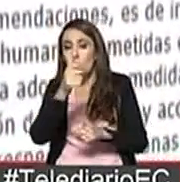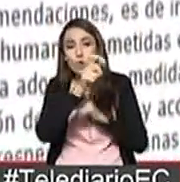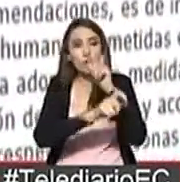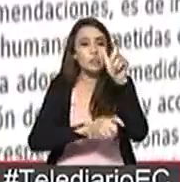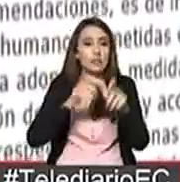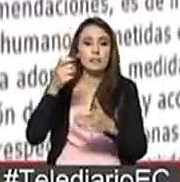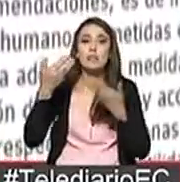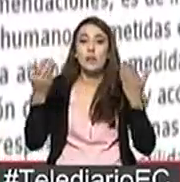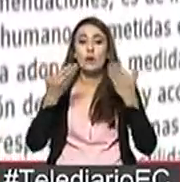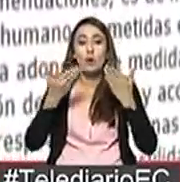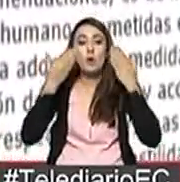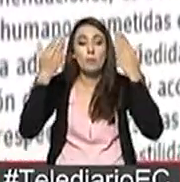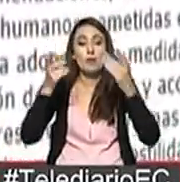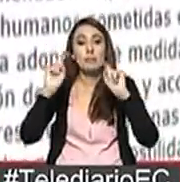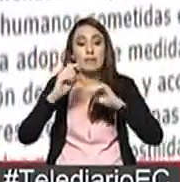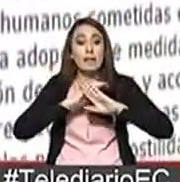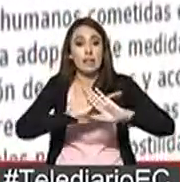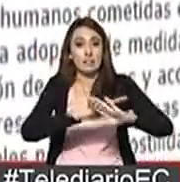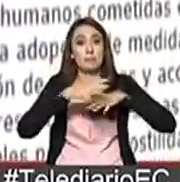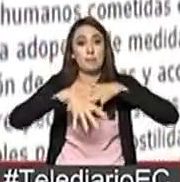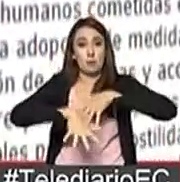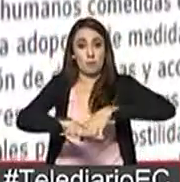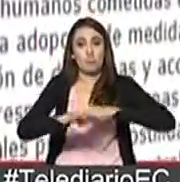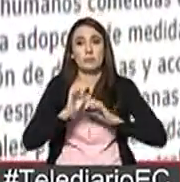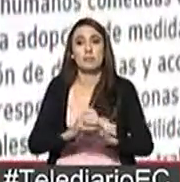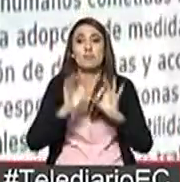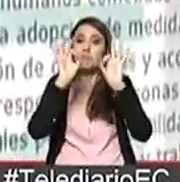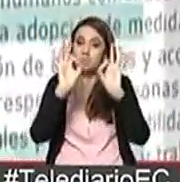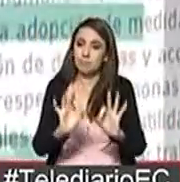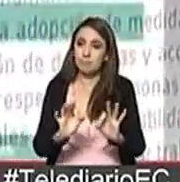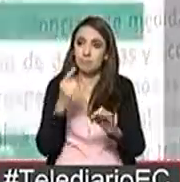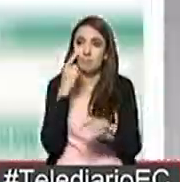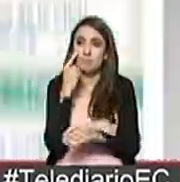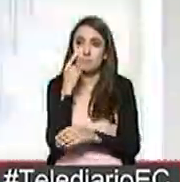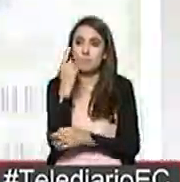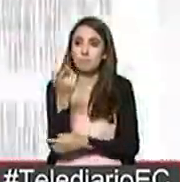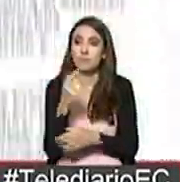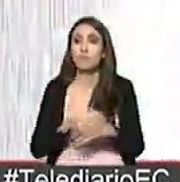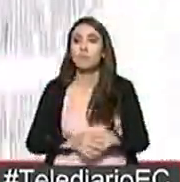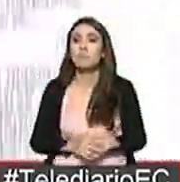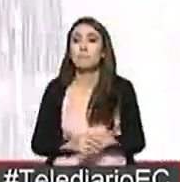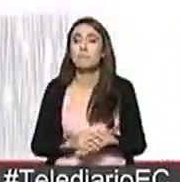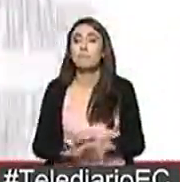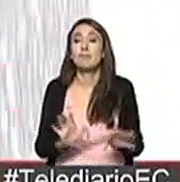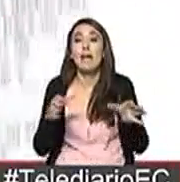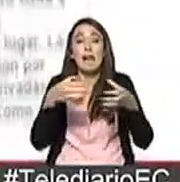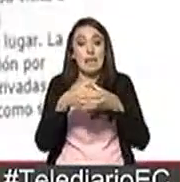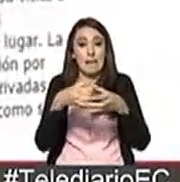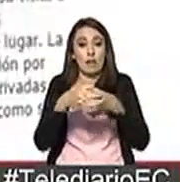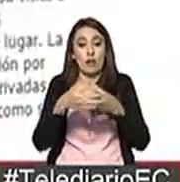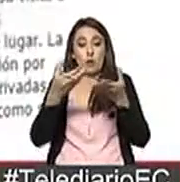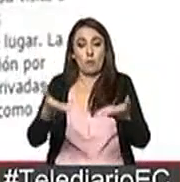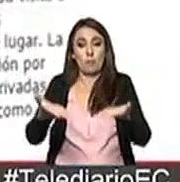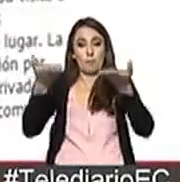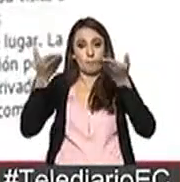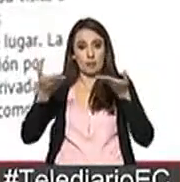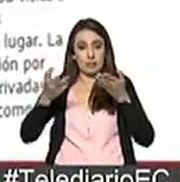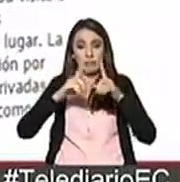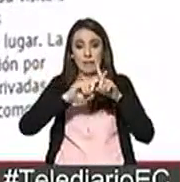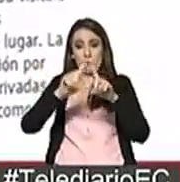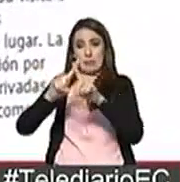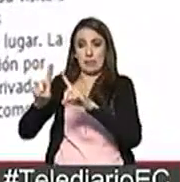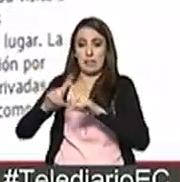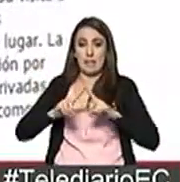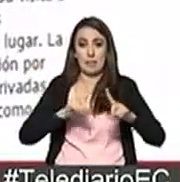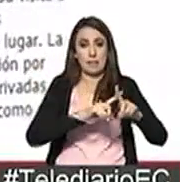afectaciones en el contexto de las protestas. Textualmente se indica. La comisión también recibió información relativa a diversos tipos